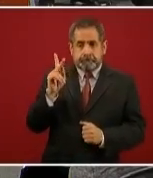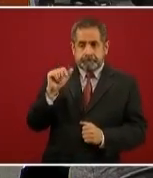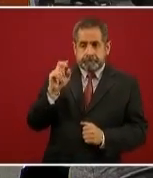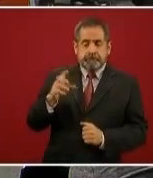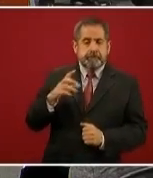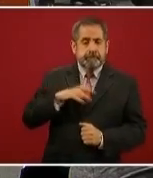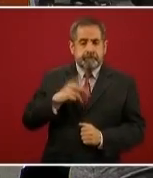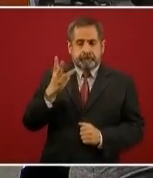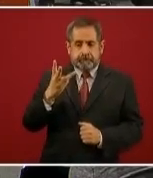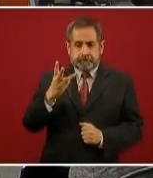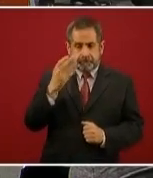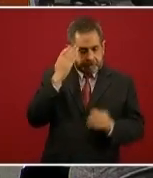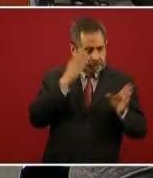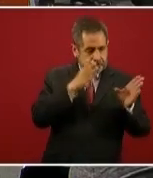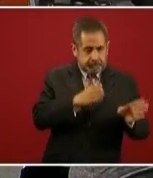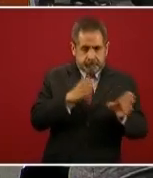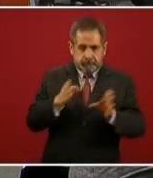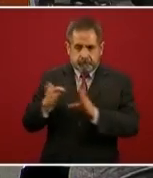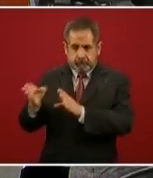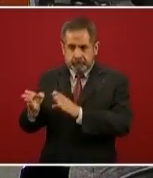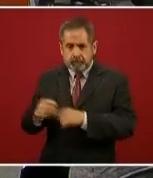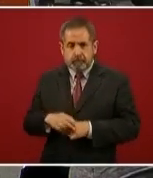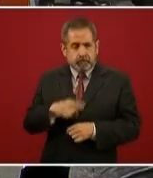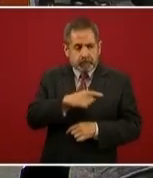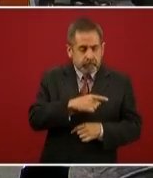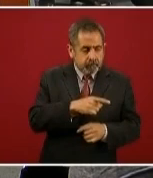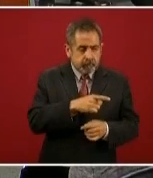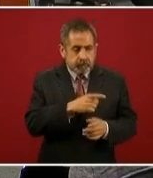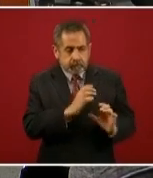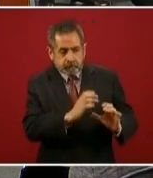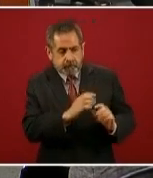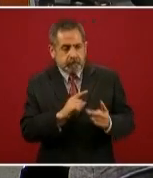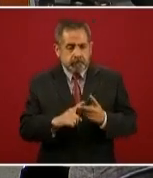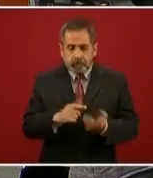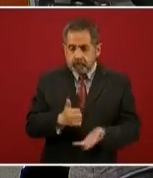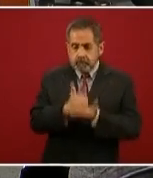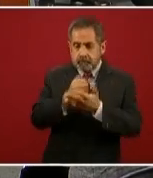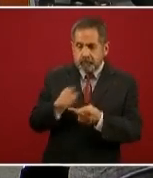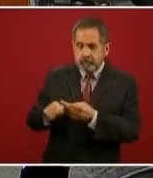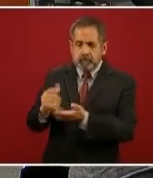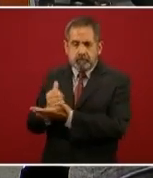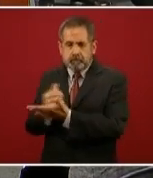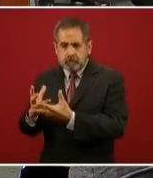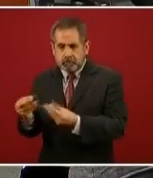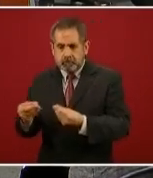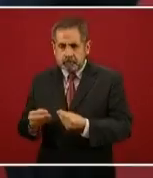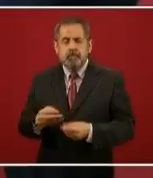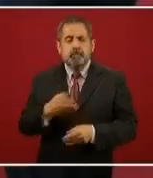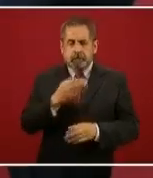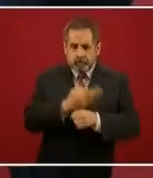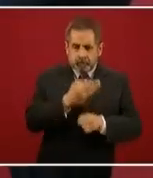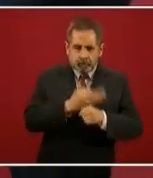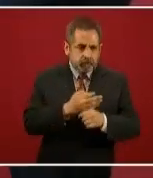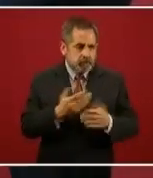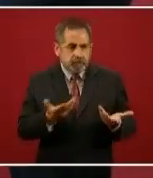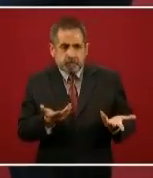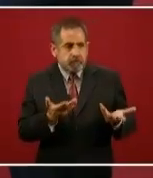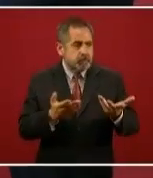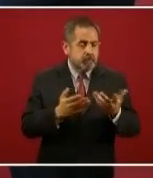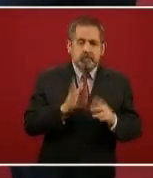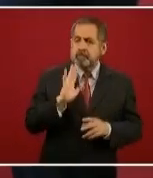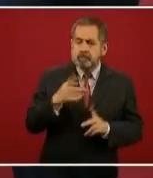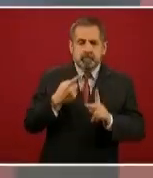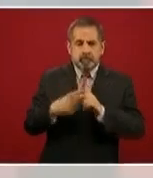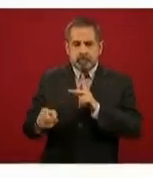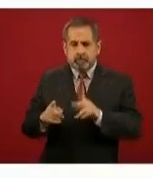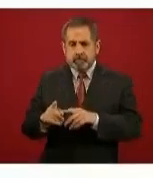tres fases: la fase preventiva, la de auxilio y la de recuperación. Ya estamos en la fase preventiva, es decir,